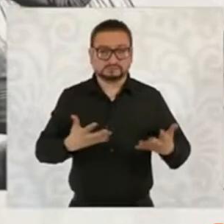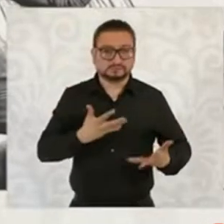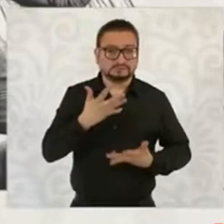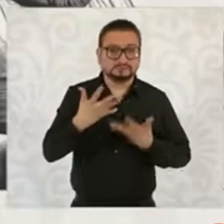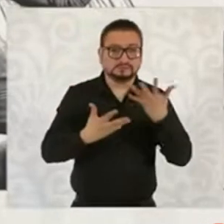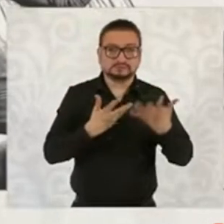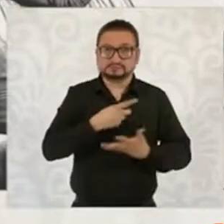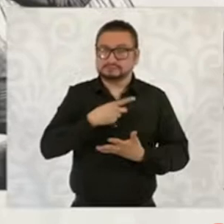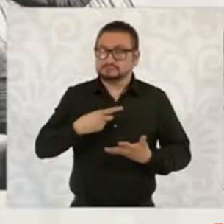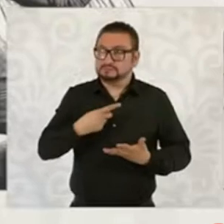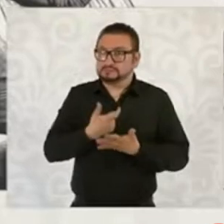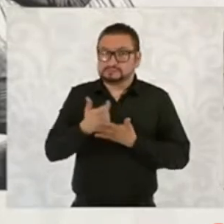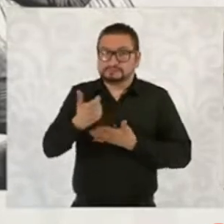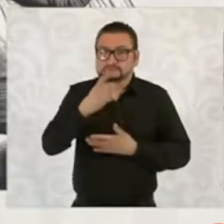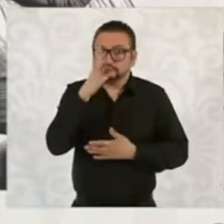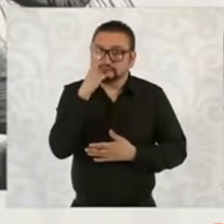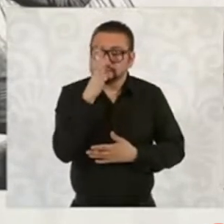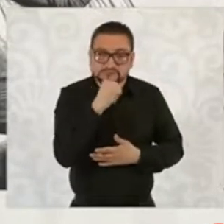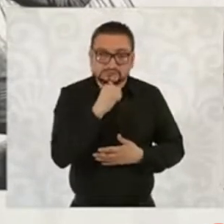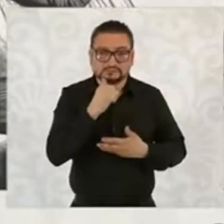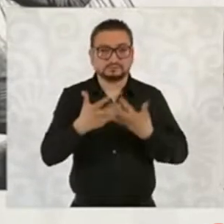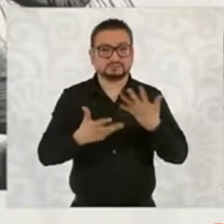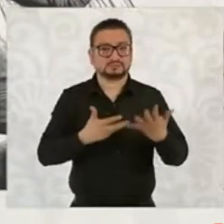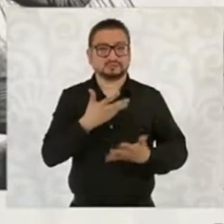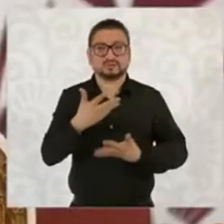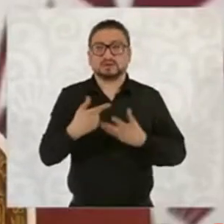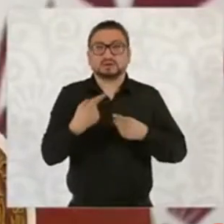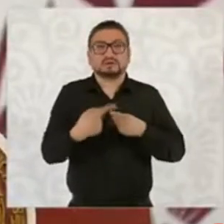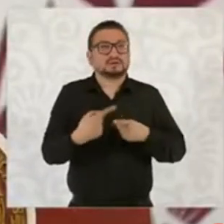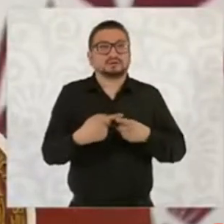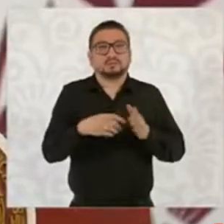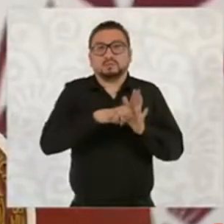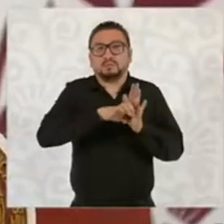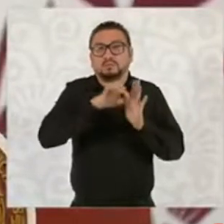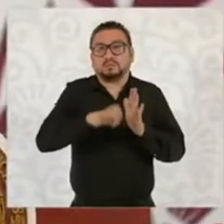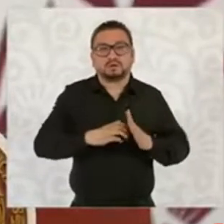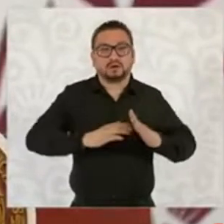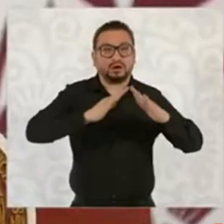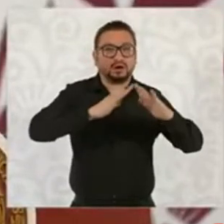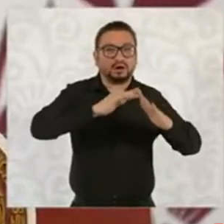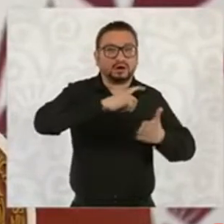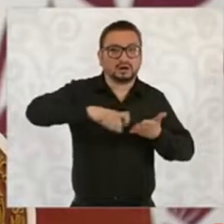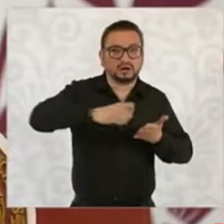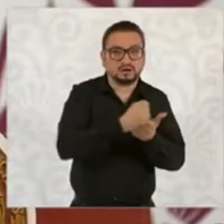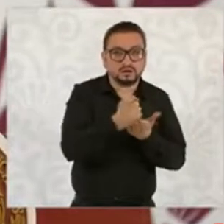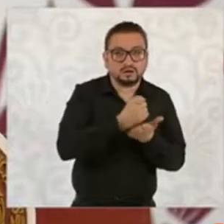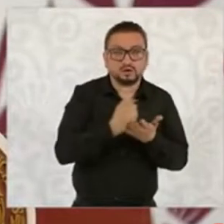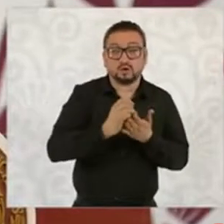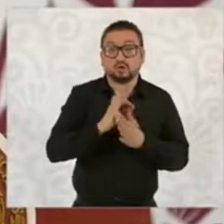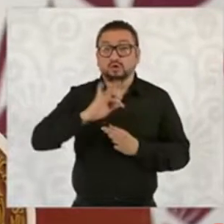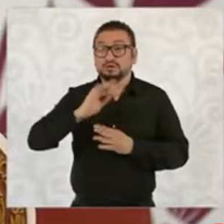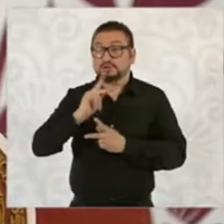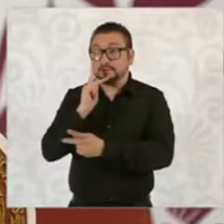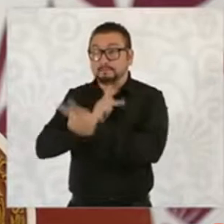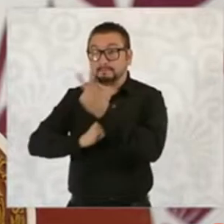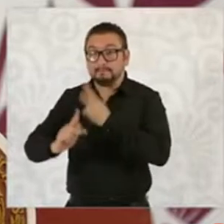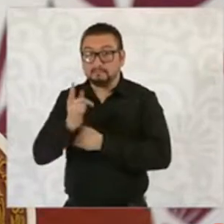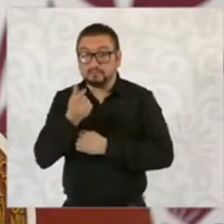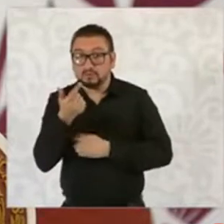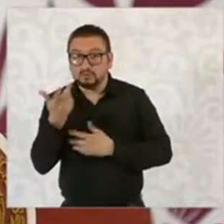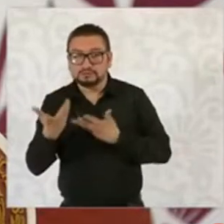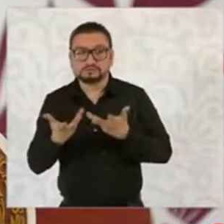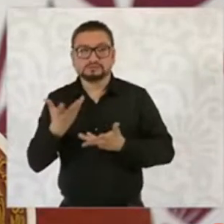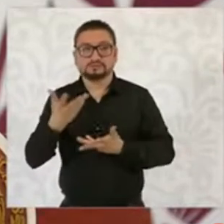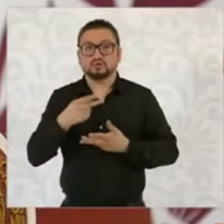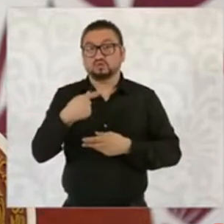deudas impagables para quien compró su casa con crédito, para quien pidió un pequeño préstamo